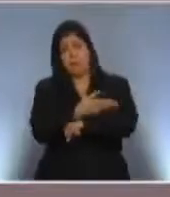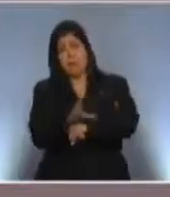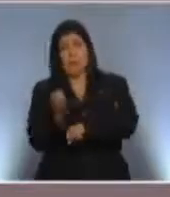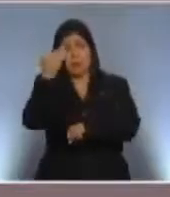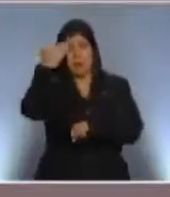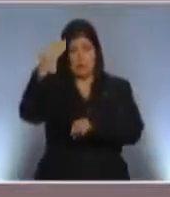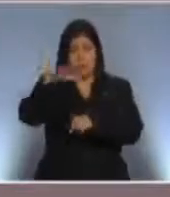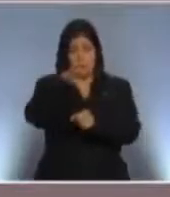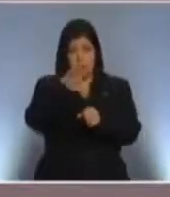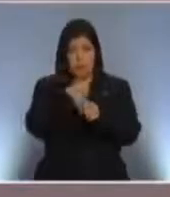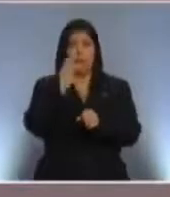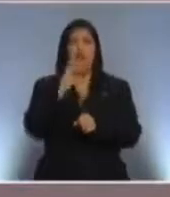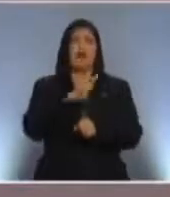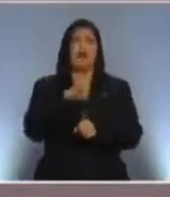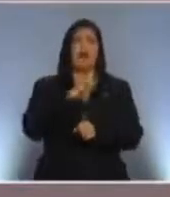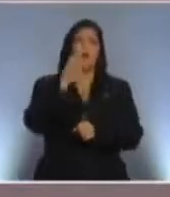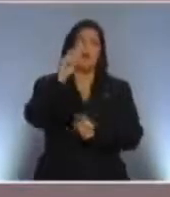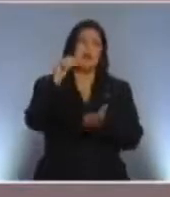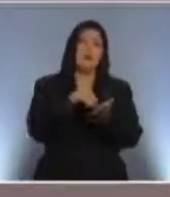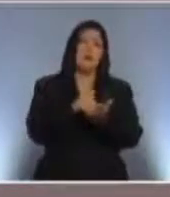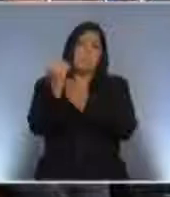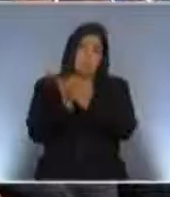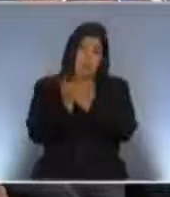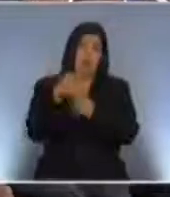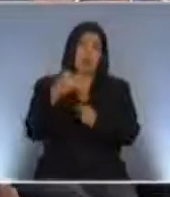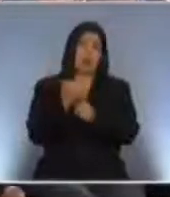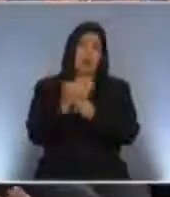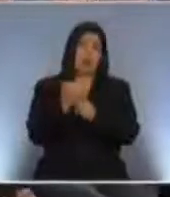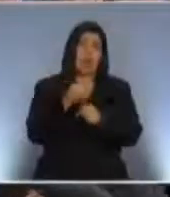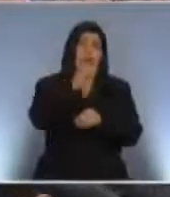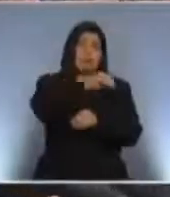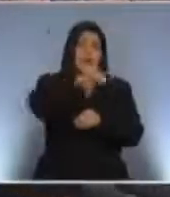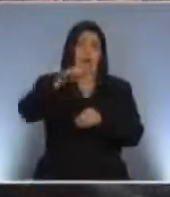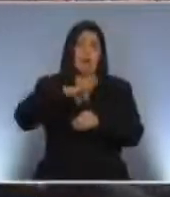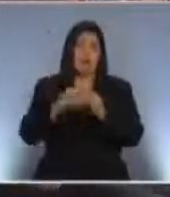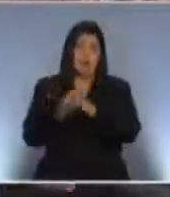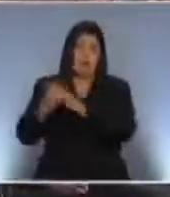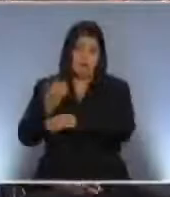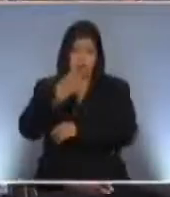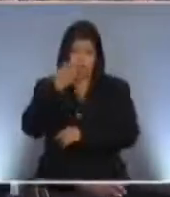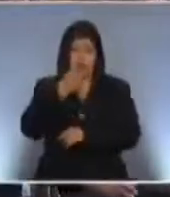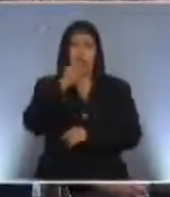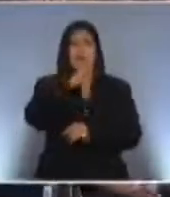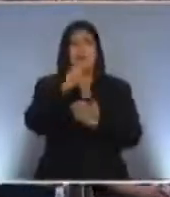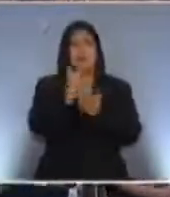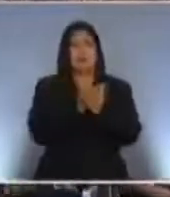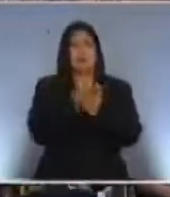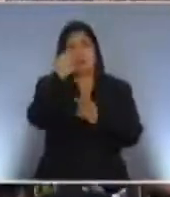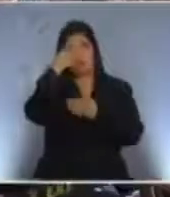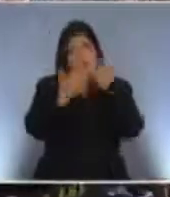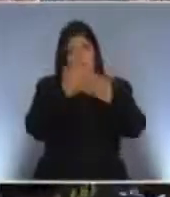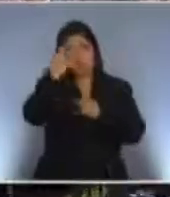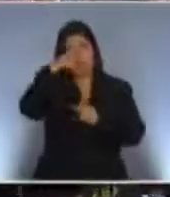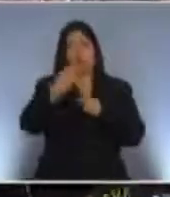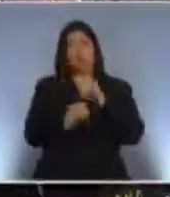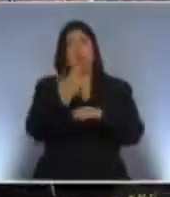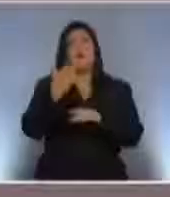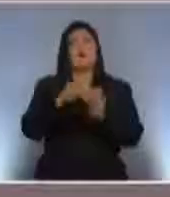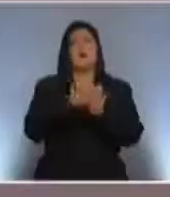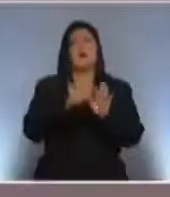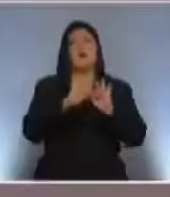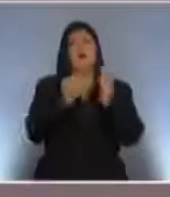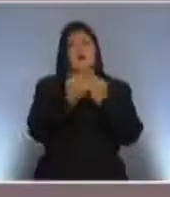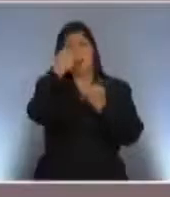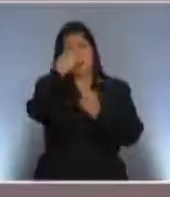de 25 mil escuelas con jornada ampliada. Los planes y programas de estudio del nuevo modelo educativo, tanto de